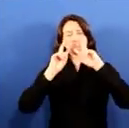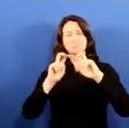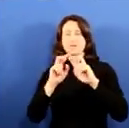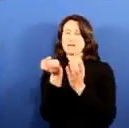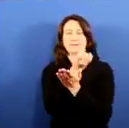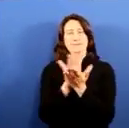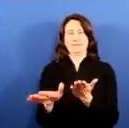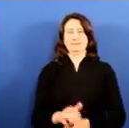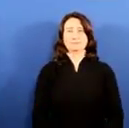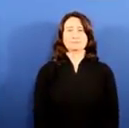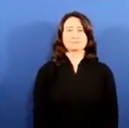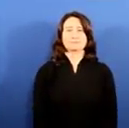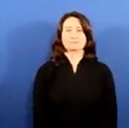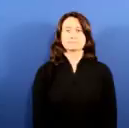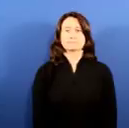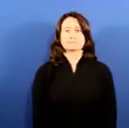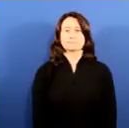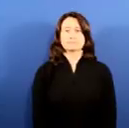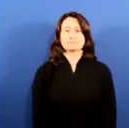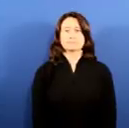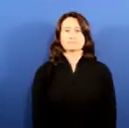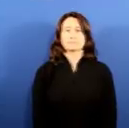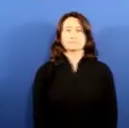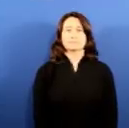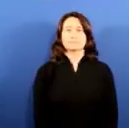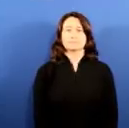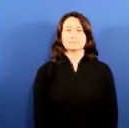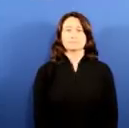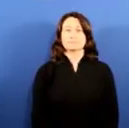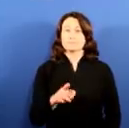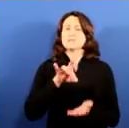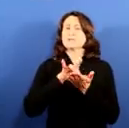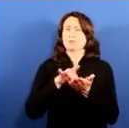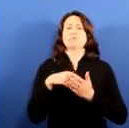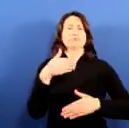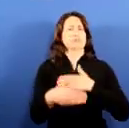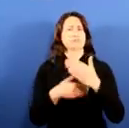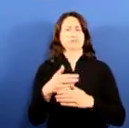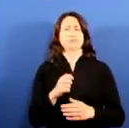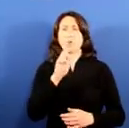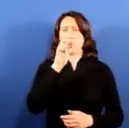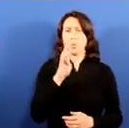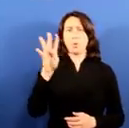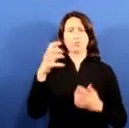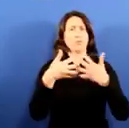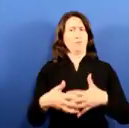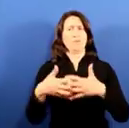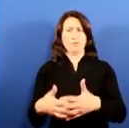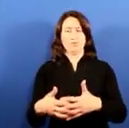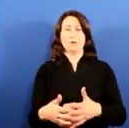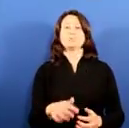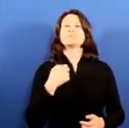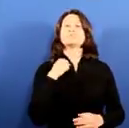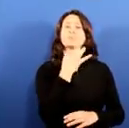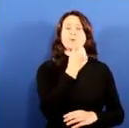empresas. El servicio de atención integral a las personas emprendedoras analiza gratuitamente todas las iniciativas empresariales